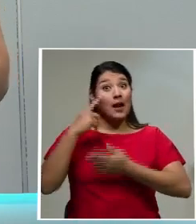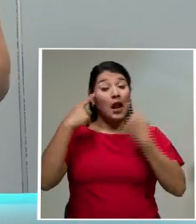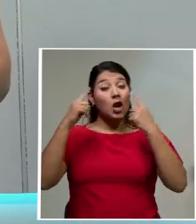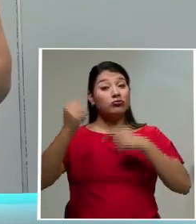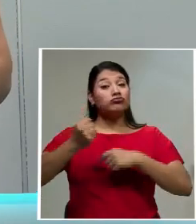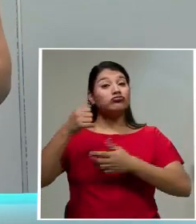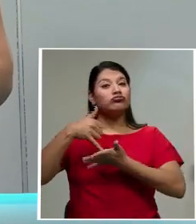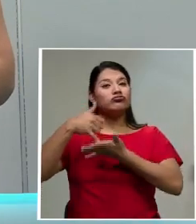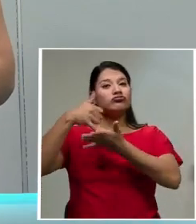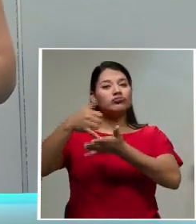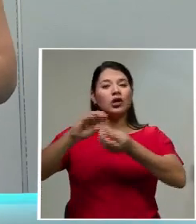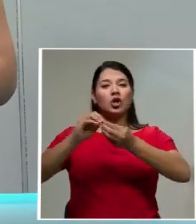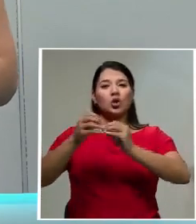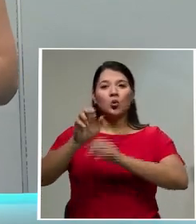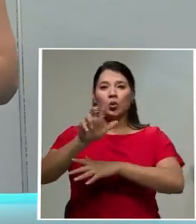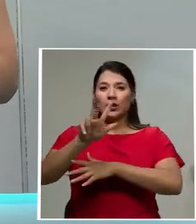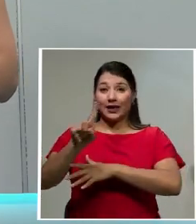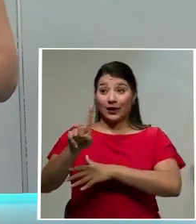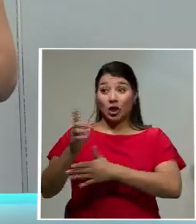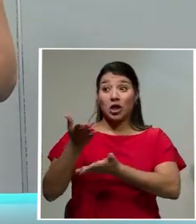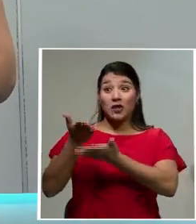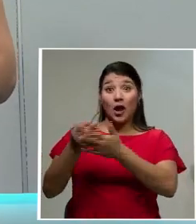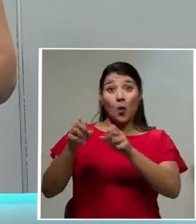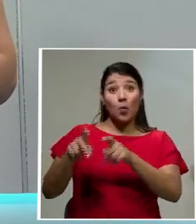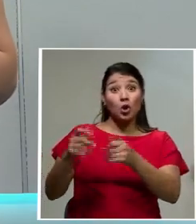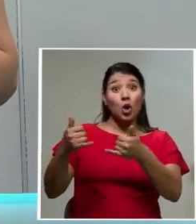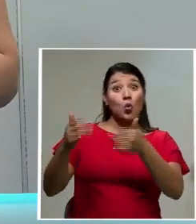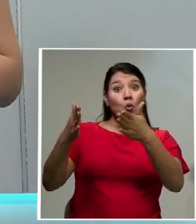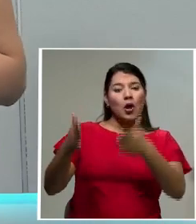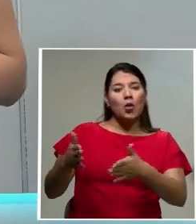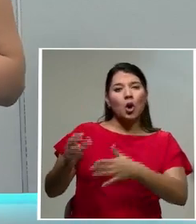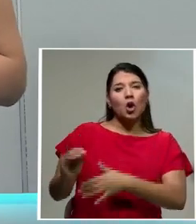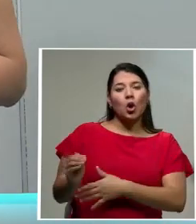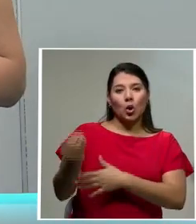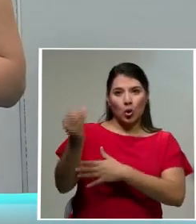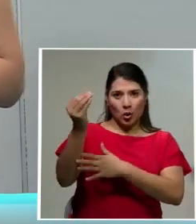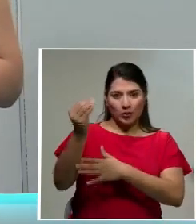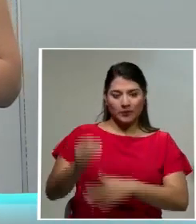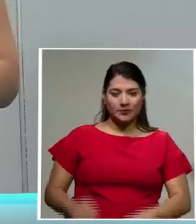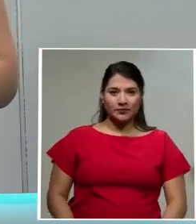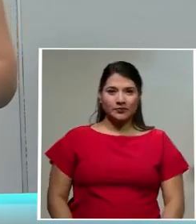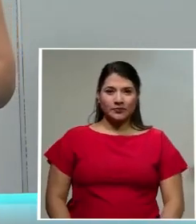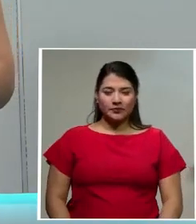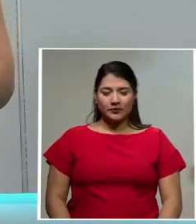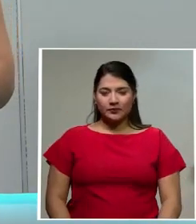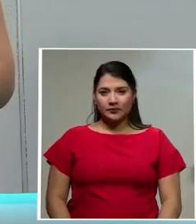espacio a las figuras jóvenes que desde hace meses tocan la puerta de la titularidad.